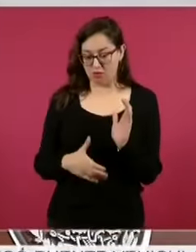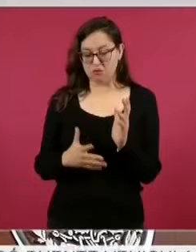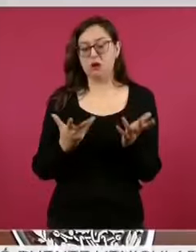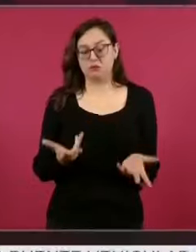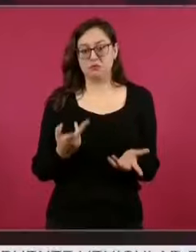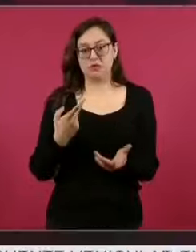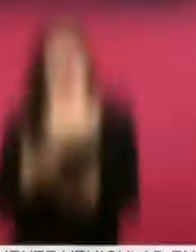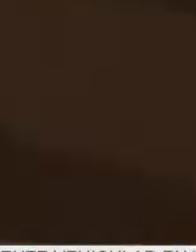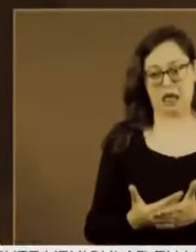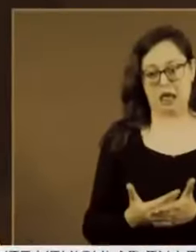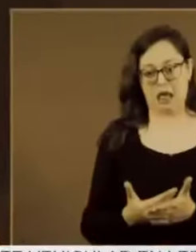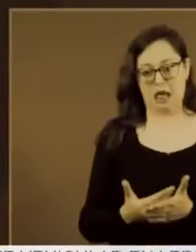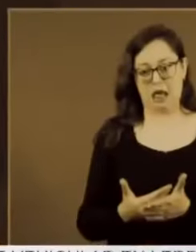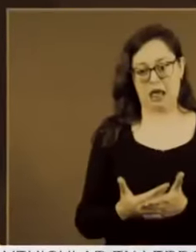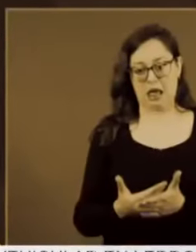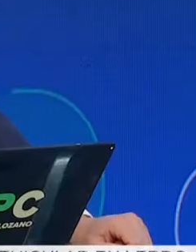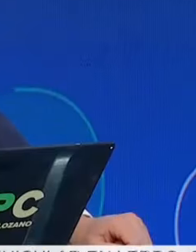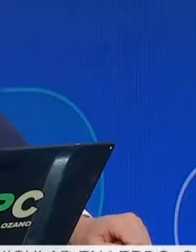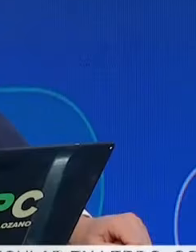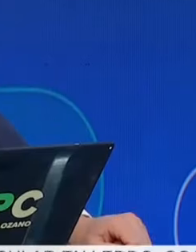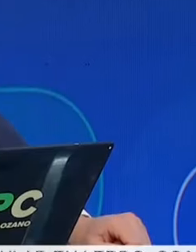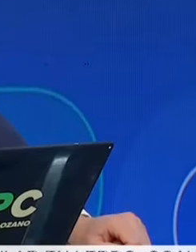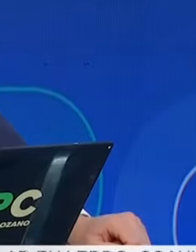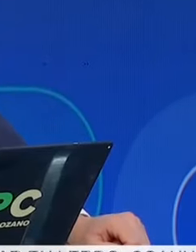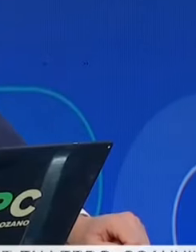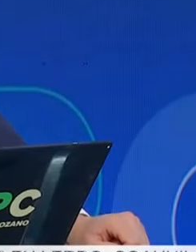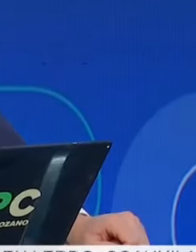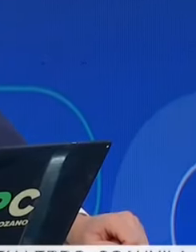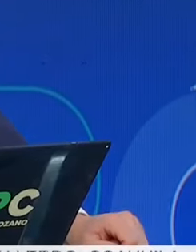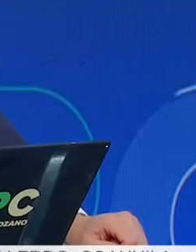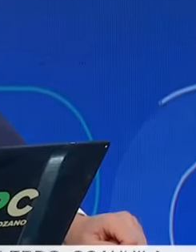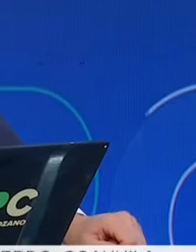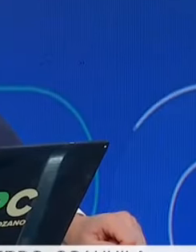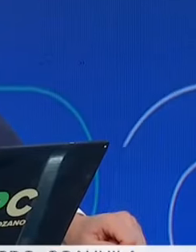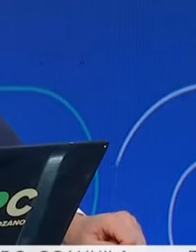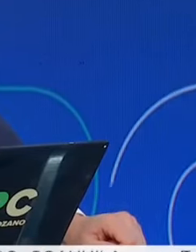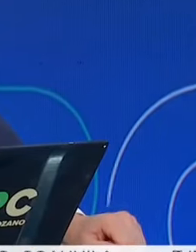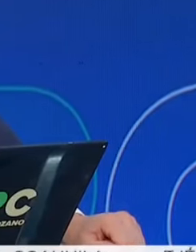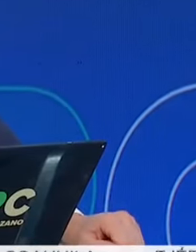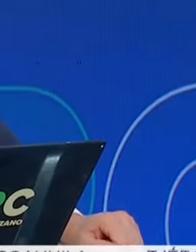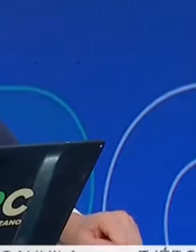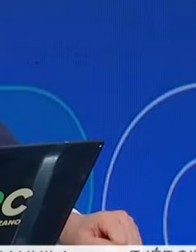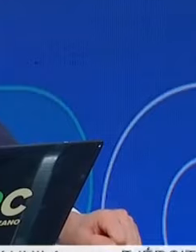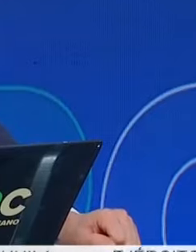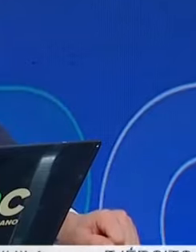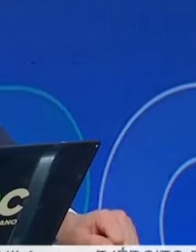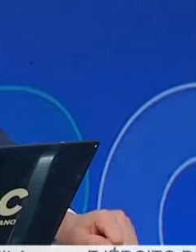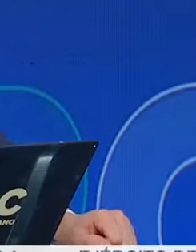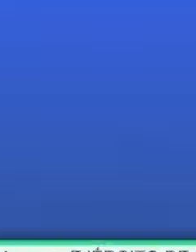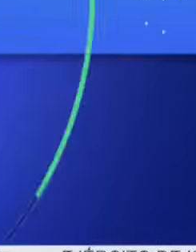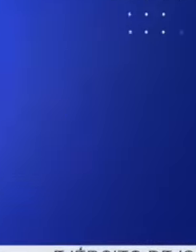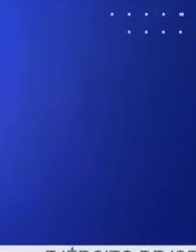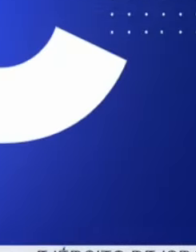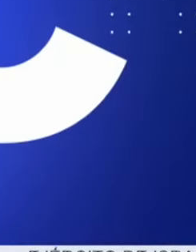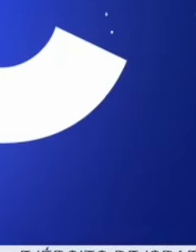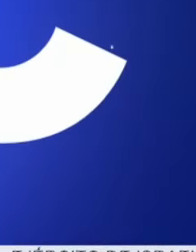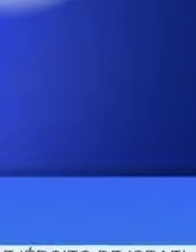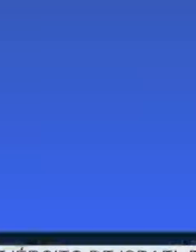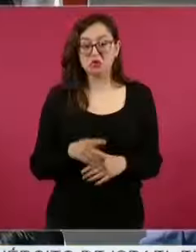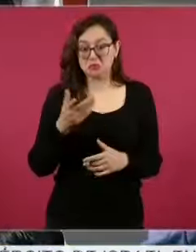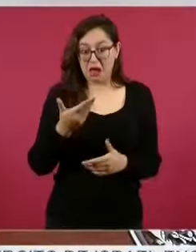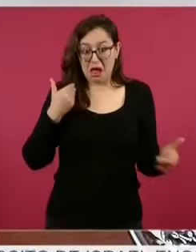corrupción y con la impunidad. Y esto dijo del senador todavía panista Miguel Ángel Yunes Márquez.